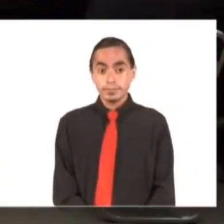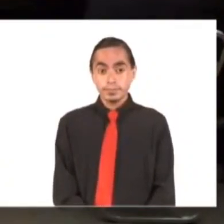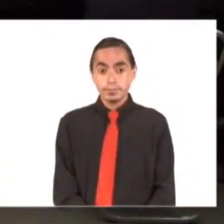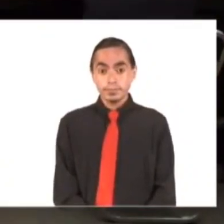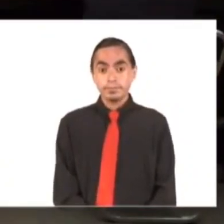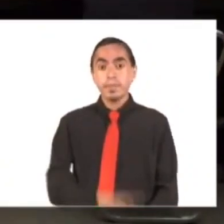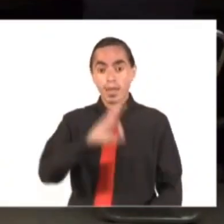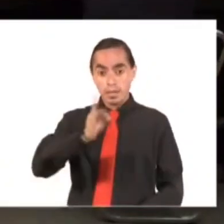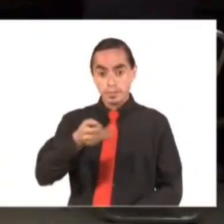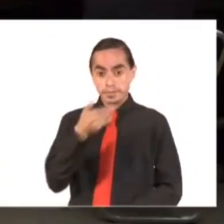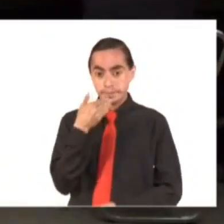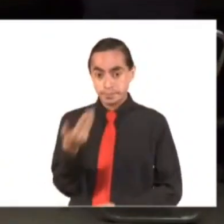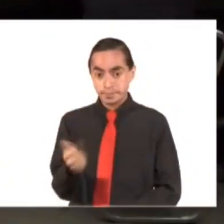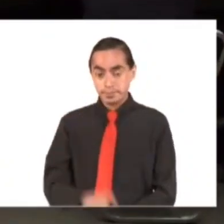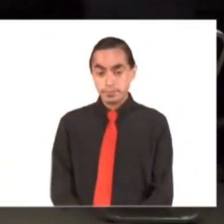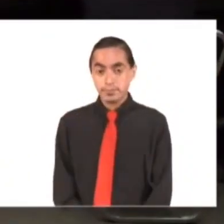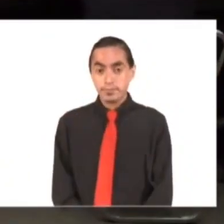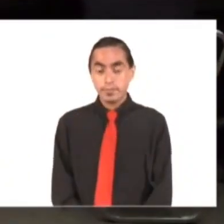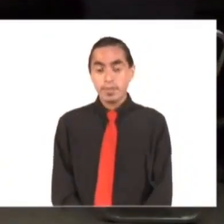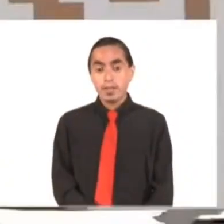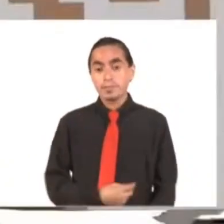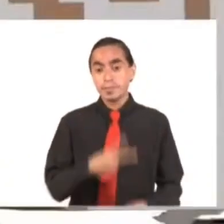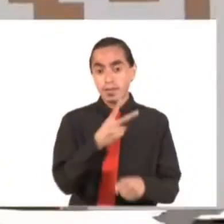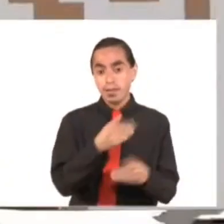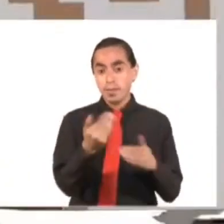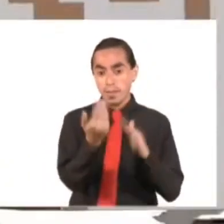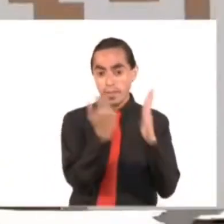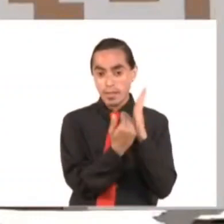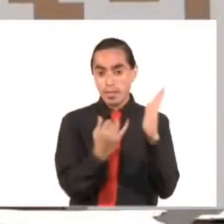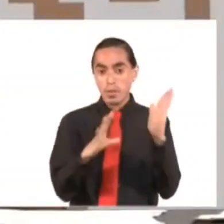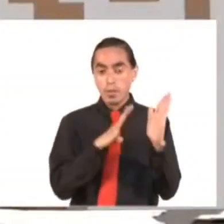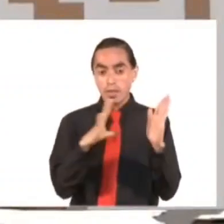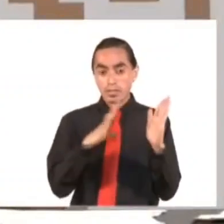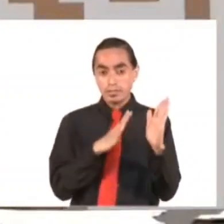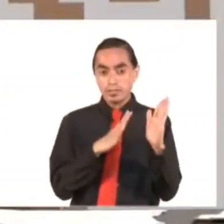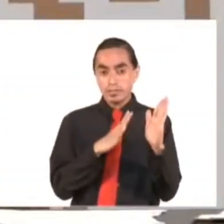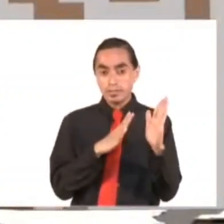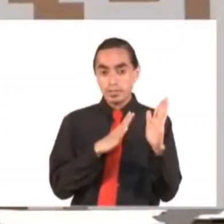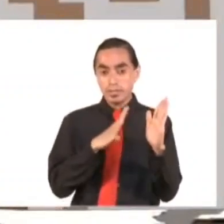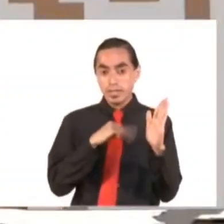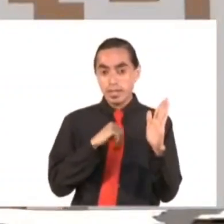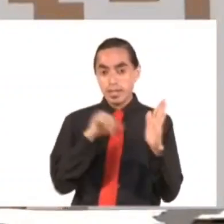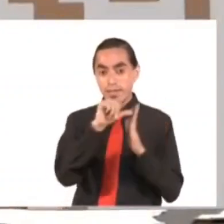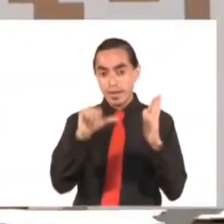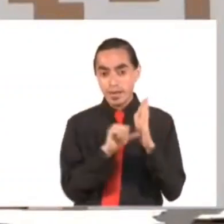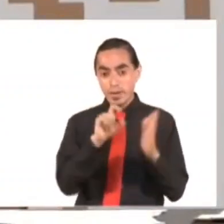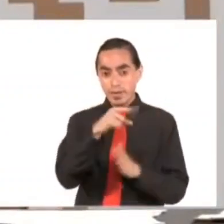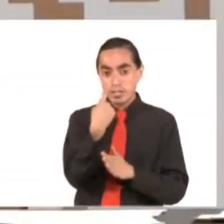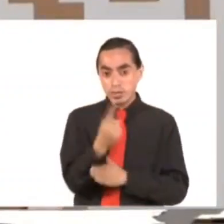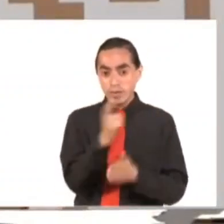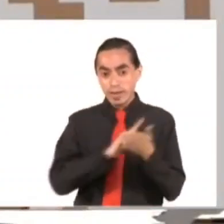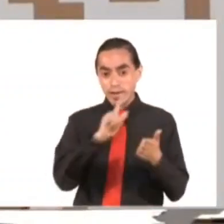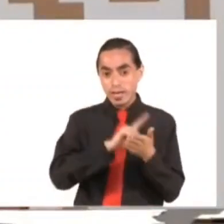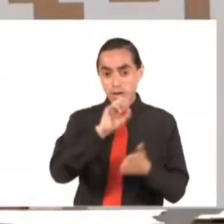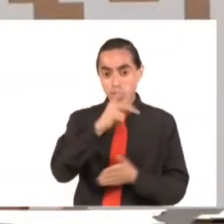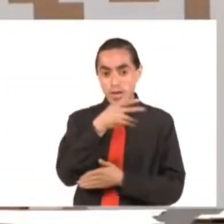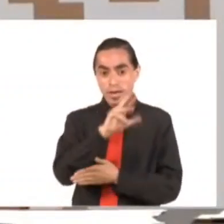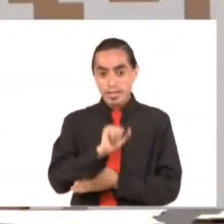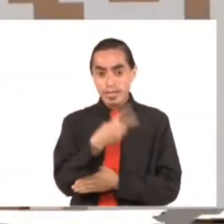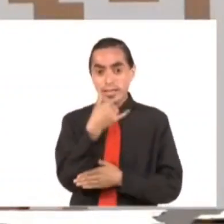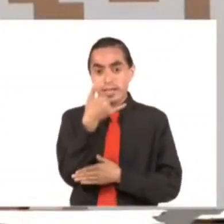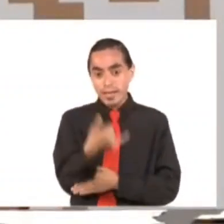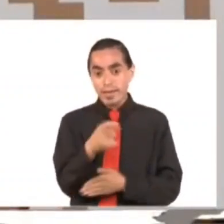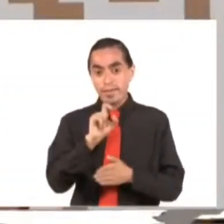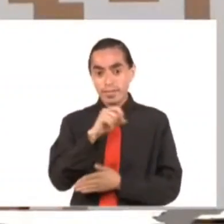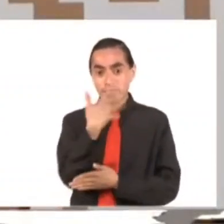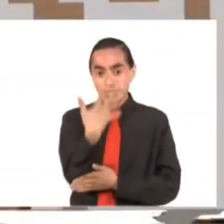Aprobado, Presidenta. Como siguiente punto del orden del día, en apego a lo estipulado por el artículo 21 de la Ley Orgánica y 25 del